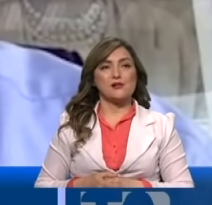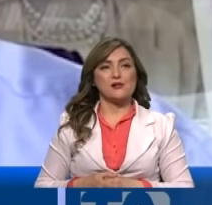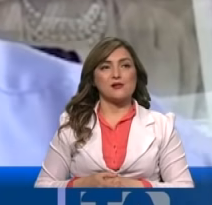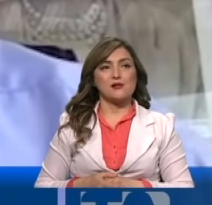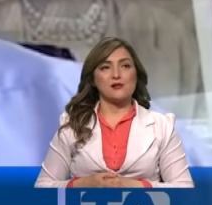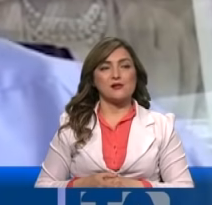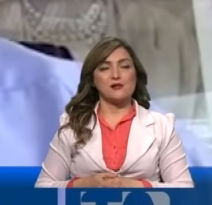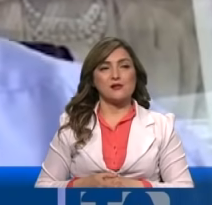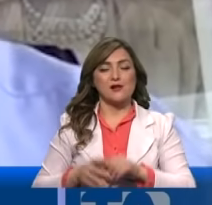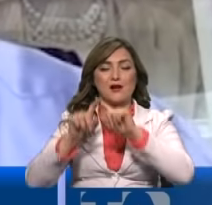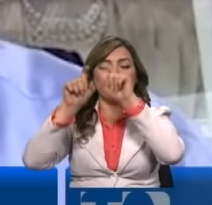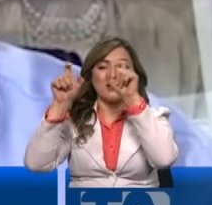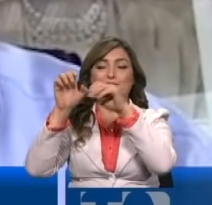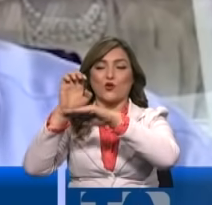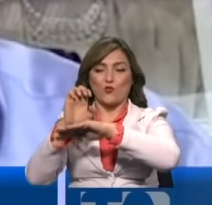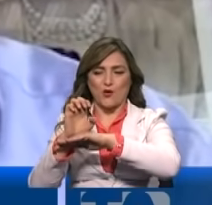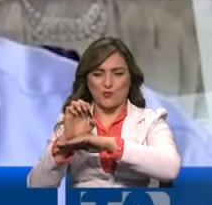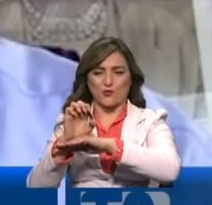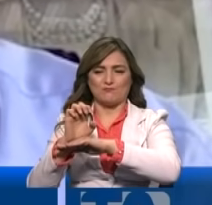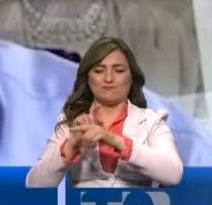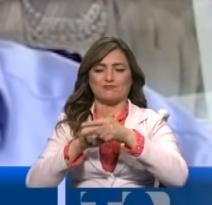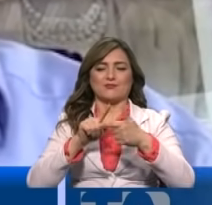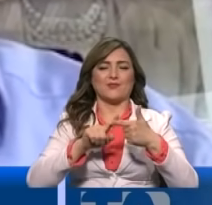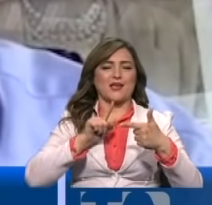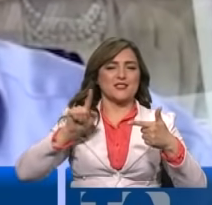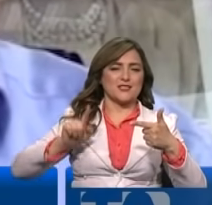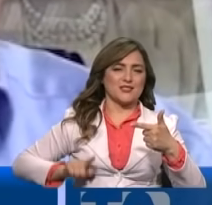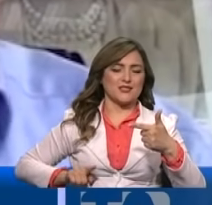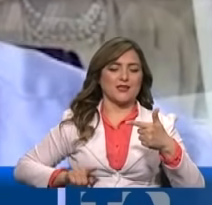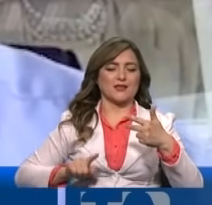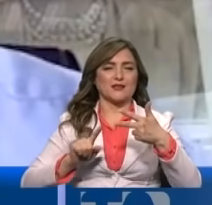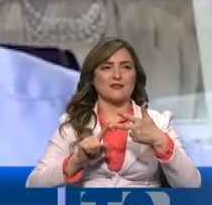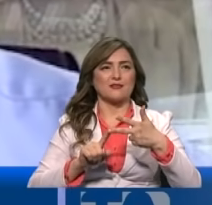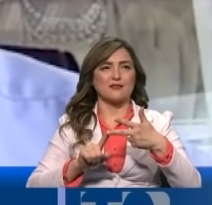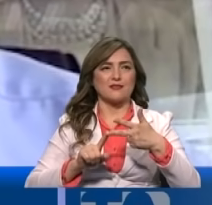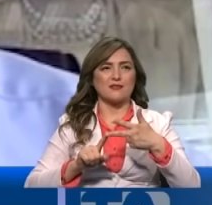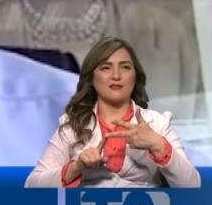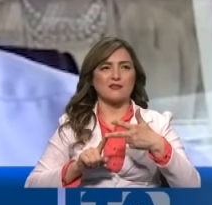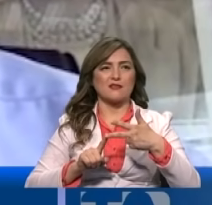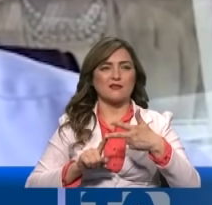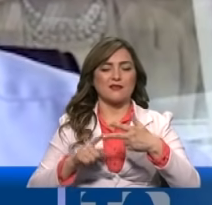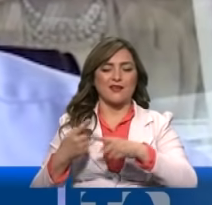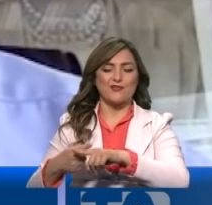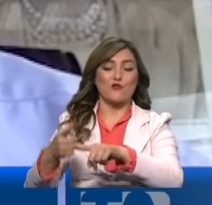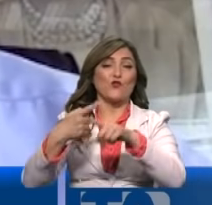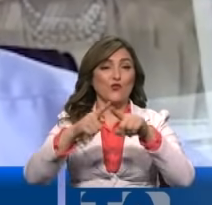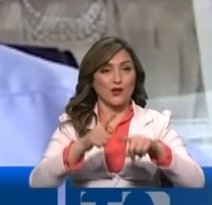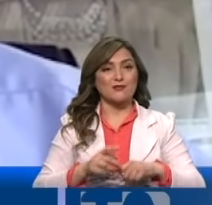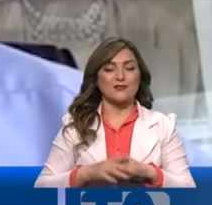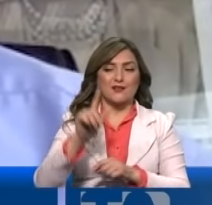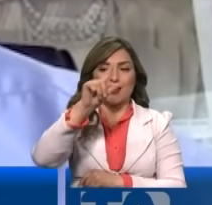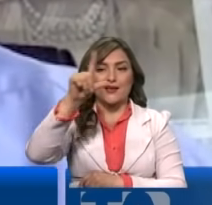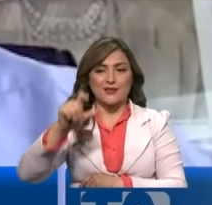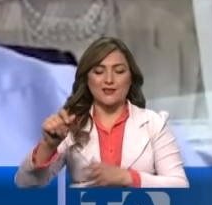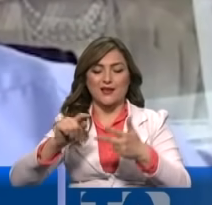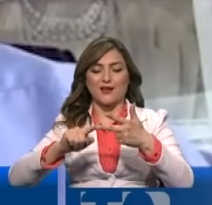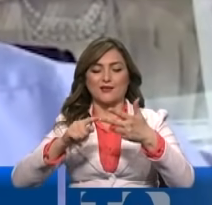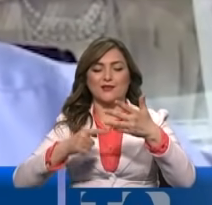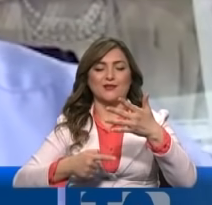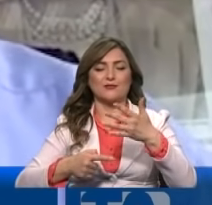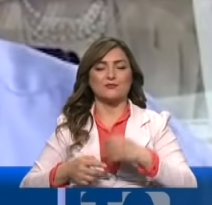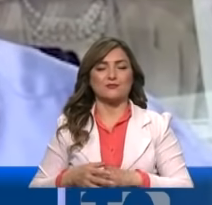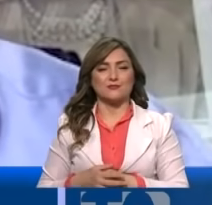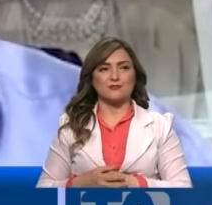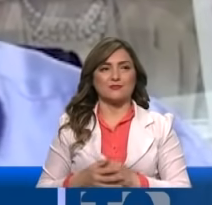Empresas, por cierto, ecuatorianas, chinas y de otros sectores, italianas, etcétera,